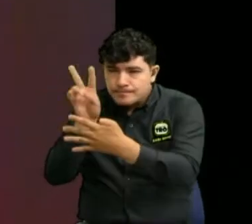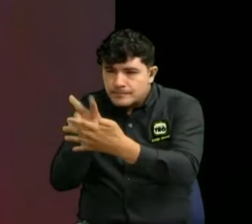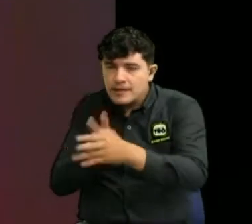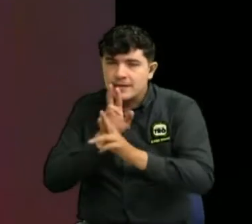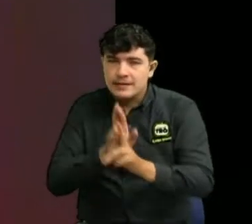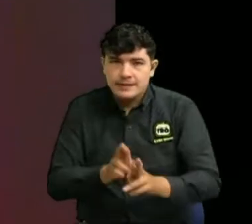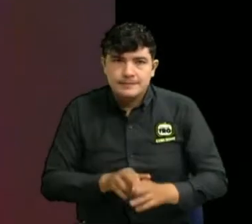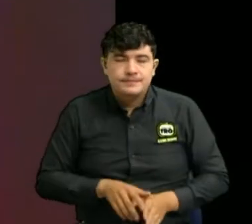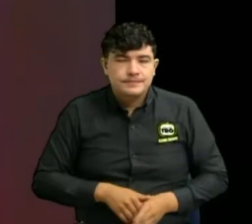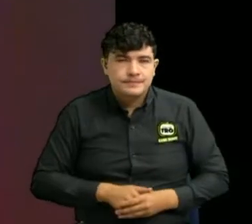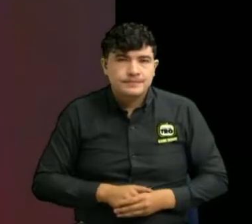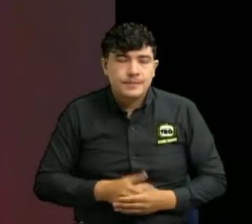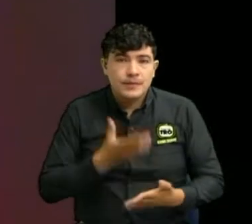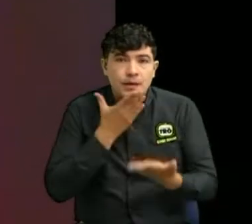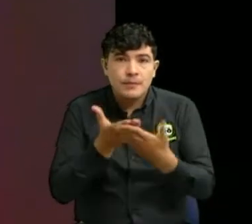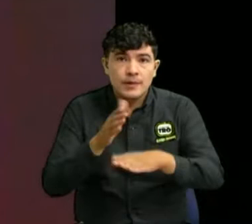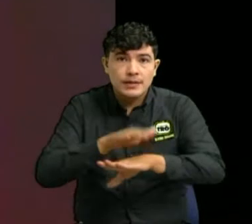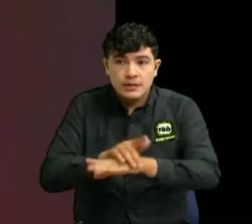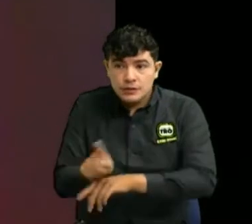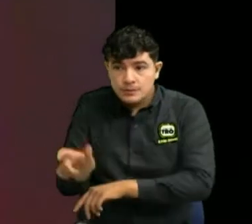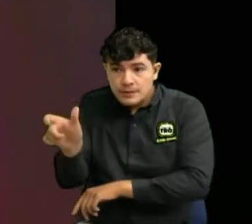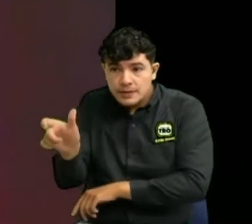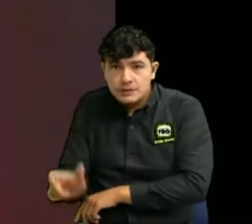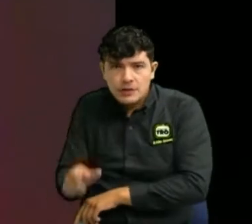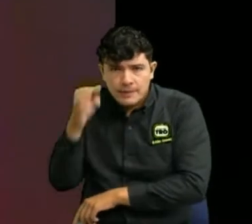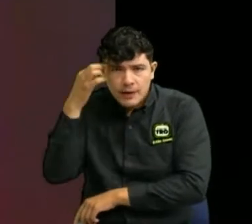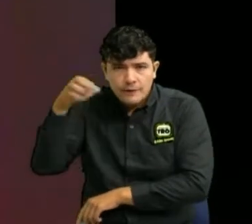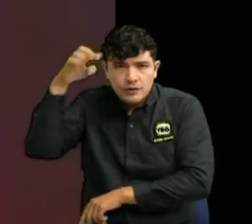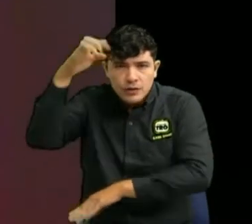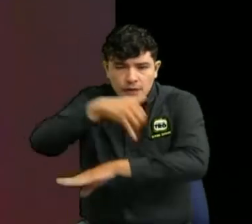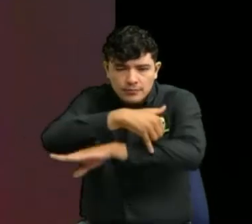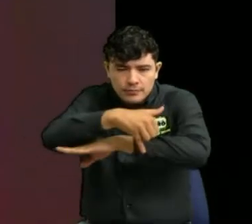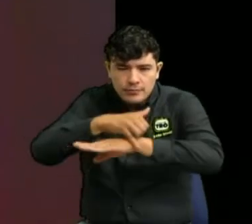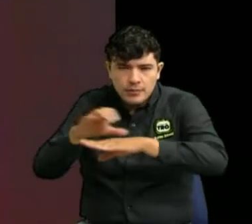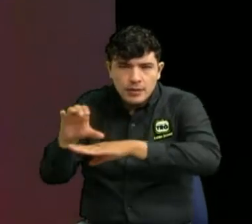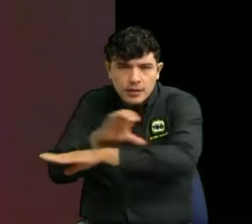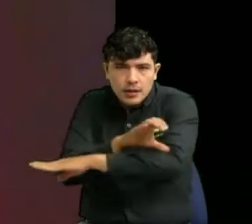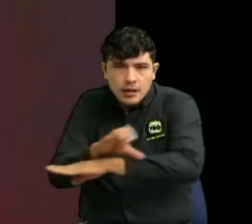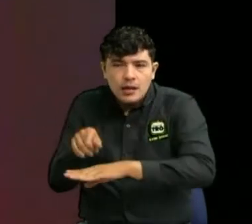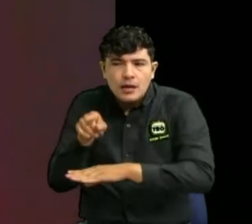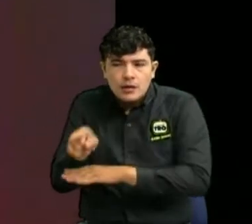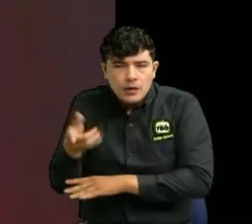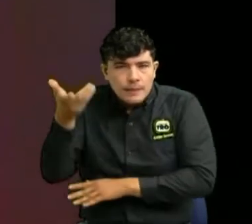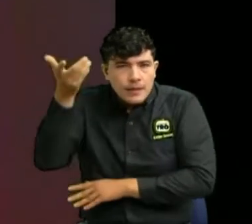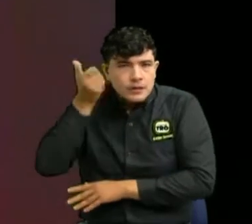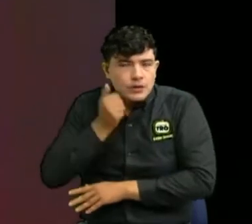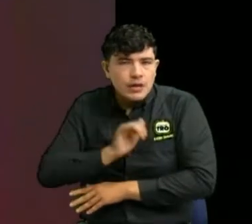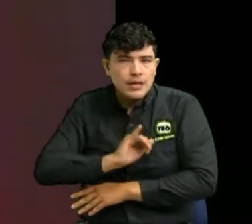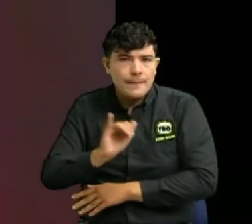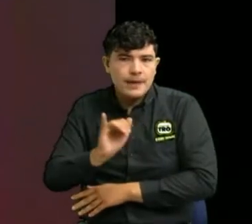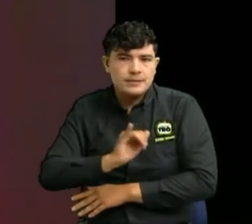escribe: buenas tardes, si una persona es profesional en ingeniería de sistemas, la pensionaron por invalidez,